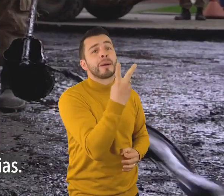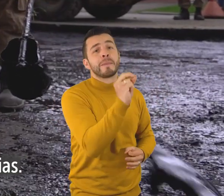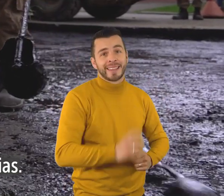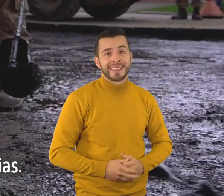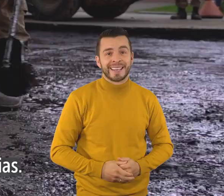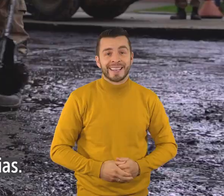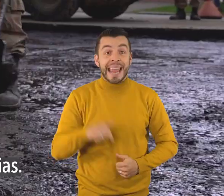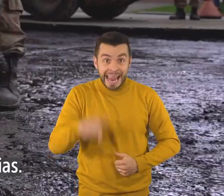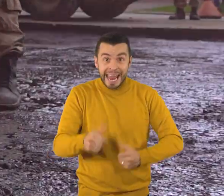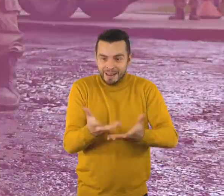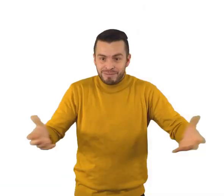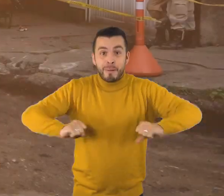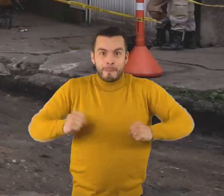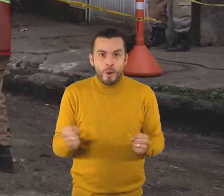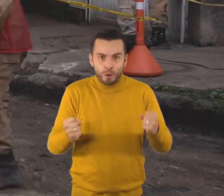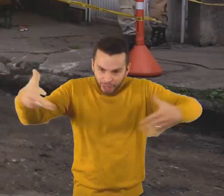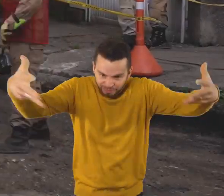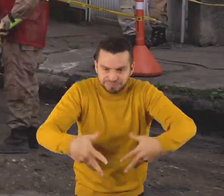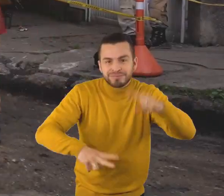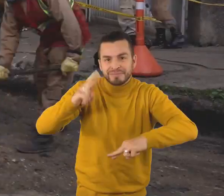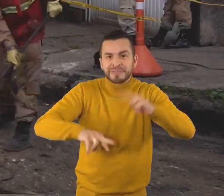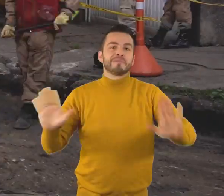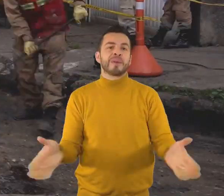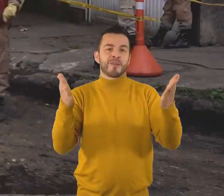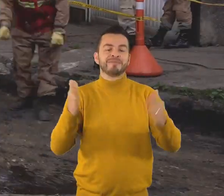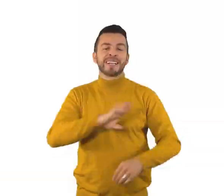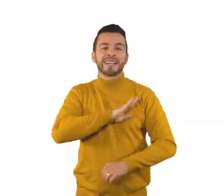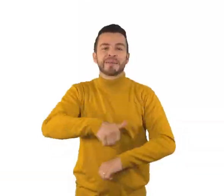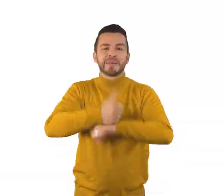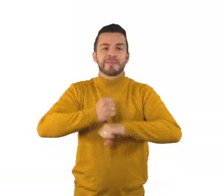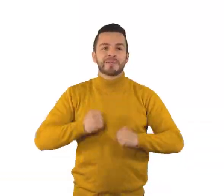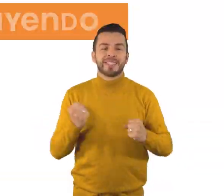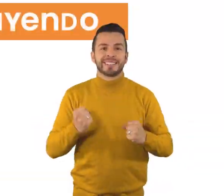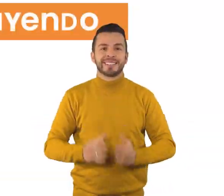personas, sino 20 familias. Esta es la Bogotá que estamos construyendo. Alcaldía Mayor de Bogotá.